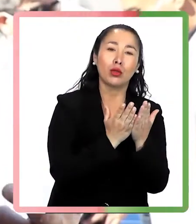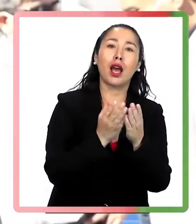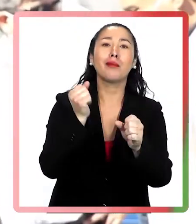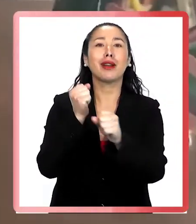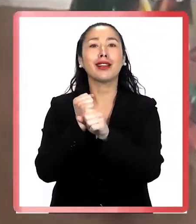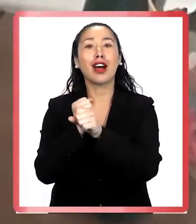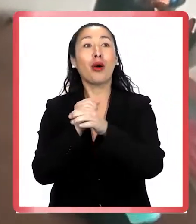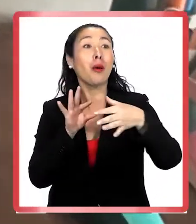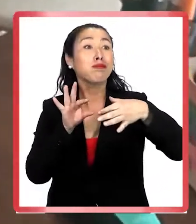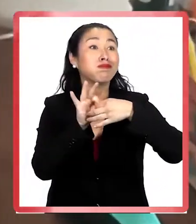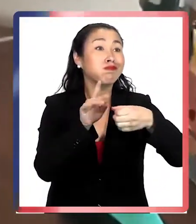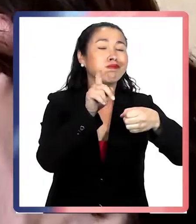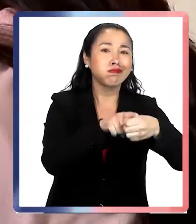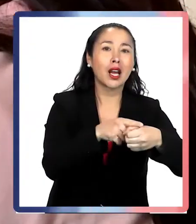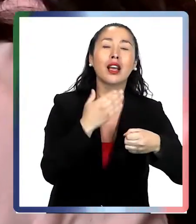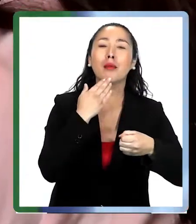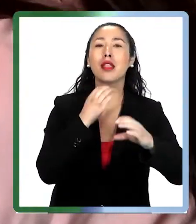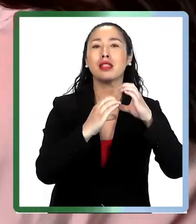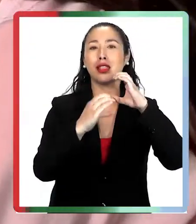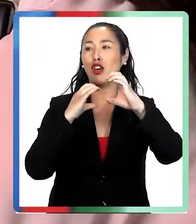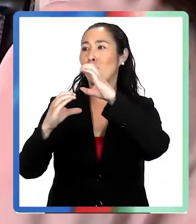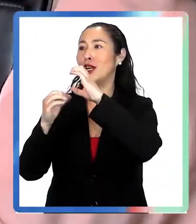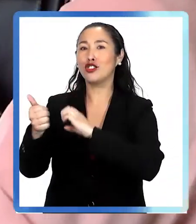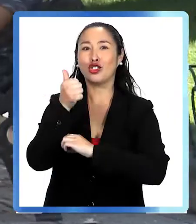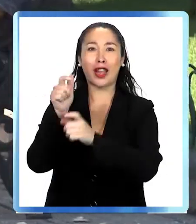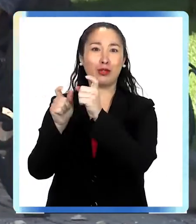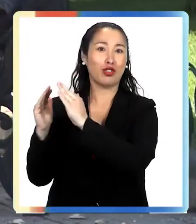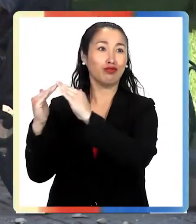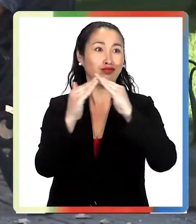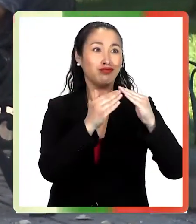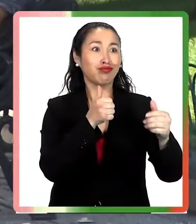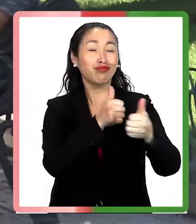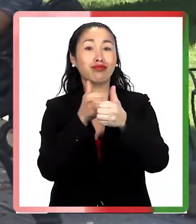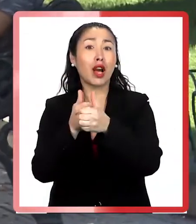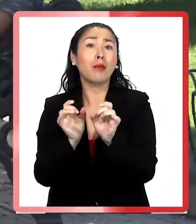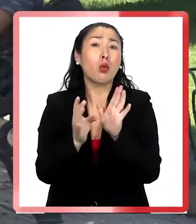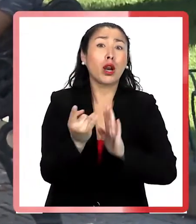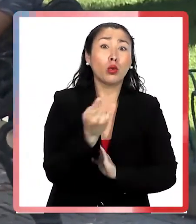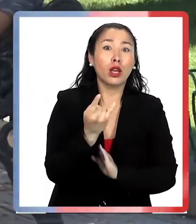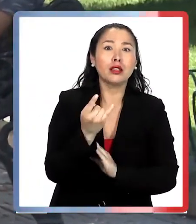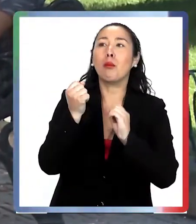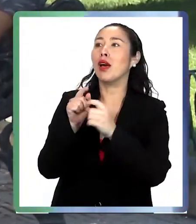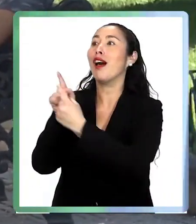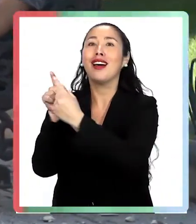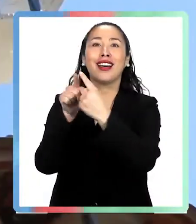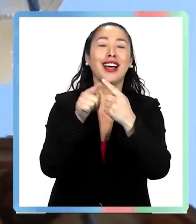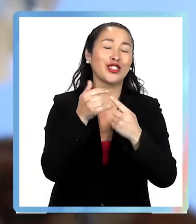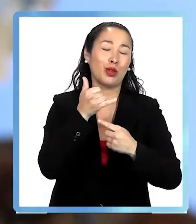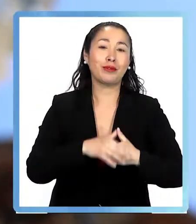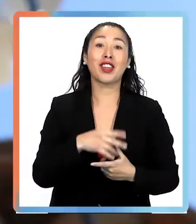de trabajo, de conexión, de tener buena comunicación con los vecinos, es decir, para cualquier tipo de emergencia está